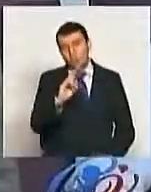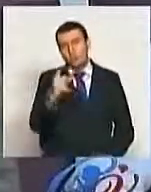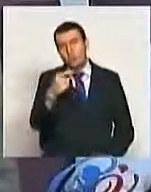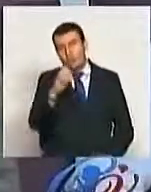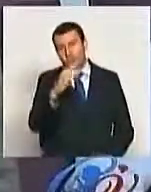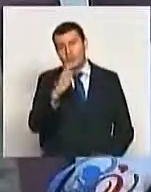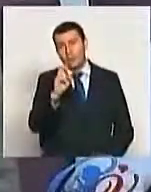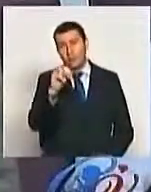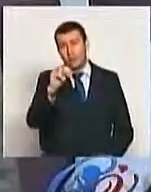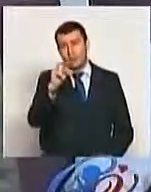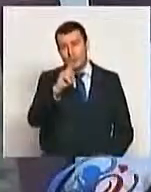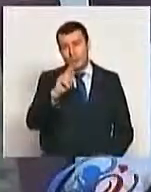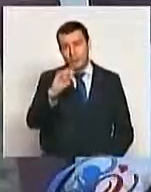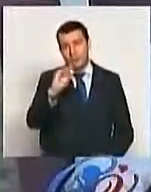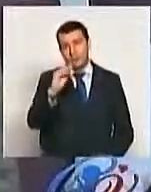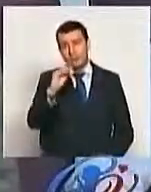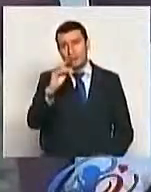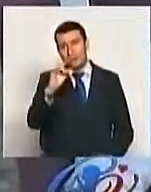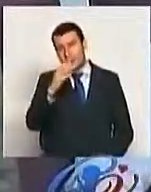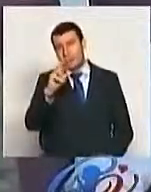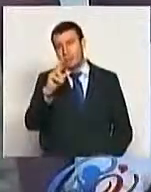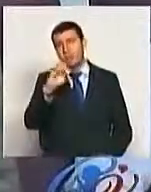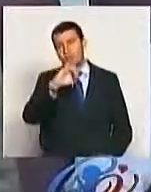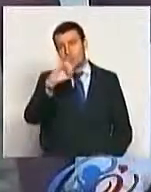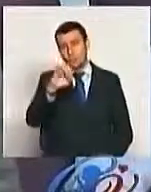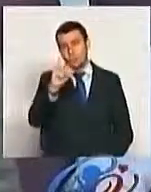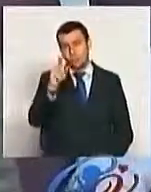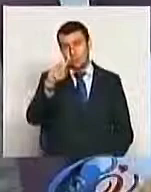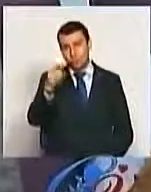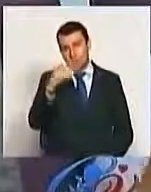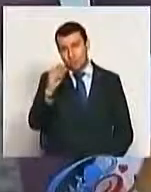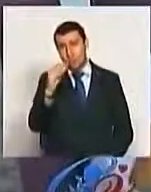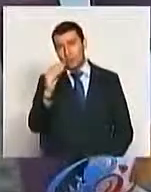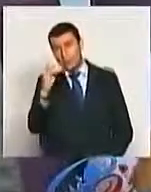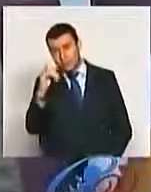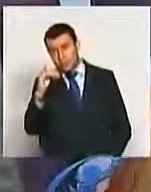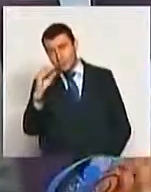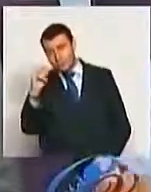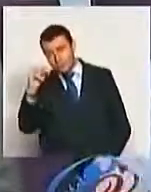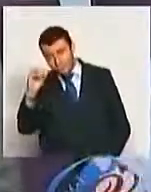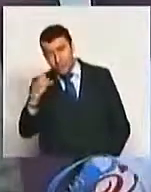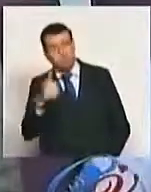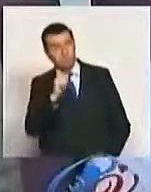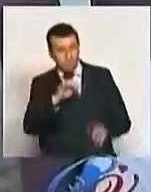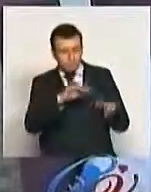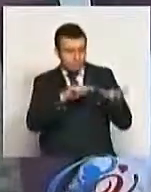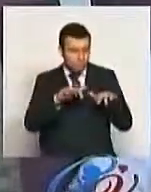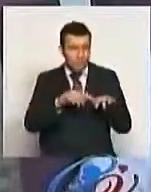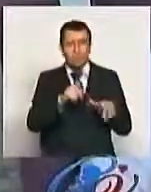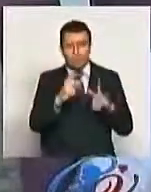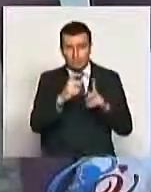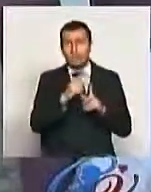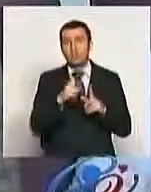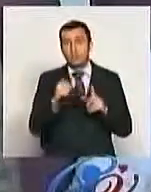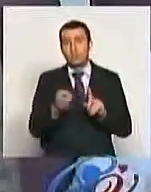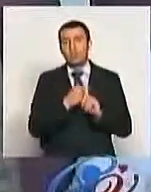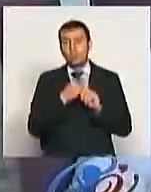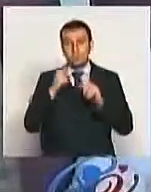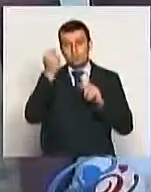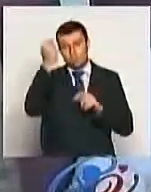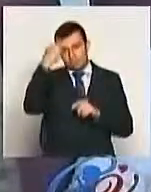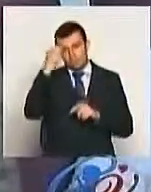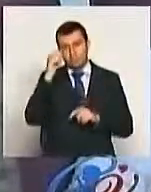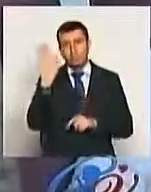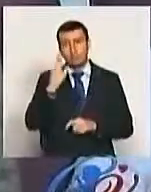temas. Vean esto como un apoyo a la salud buscando en YouTube Jorge Enrique Rojas Quiseno. Una feliz noche, gracias por estar